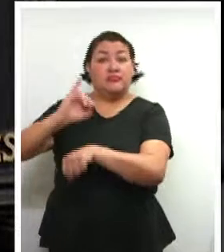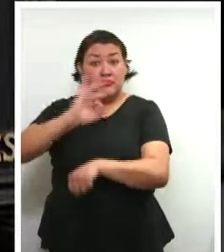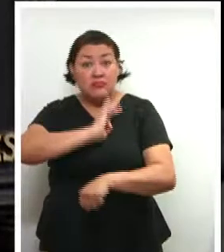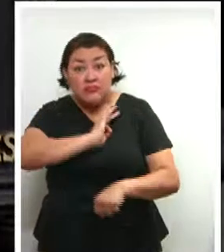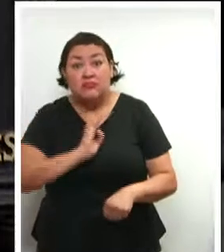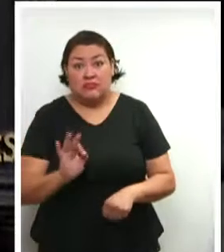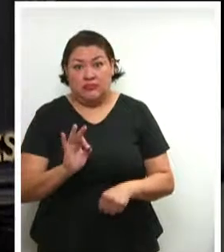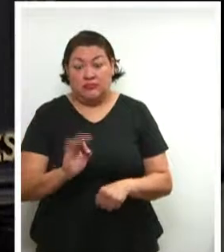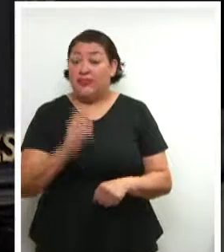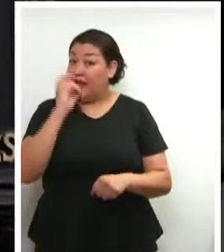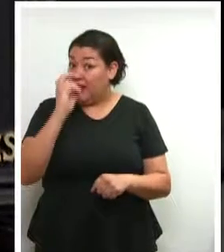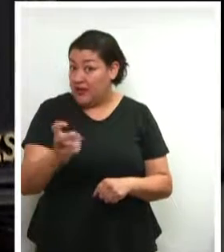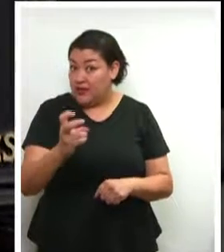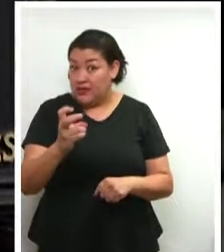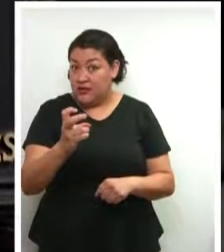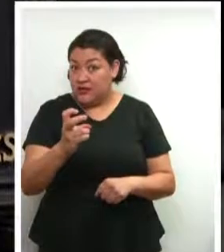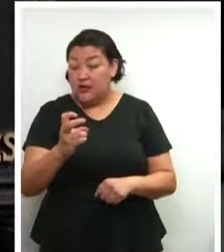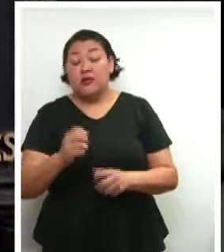tanto,